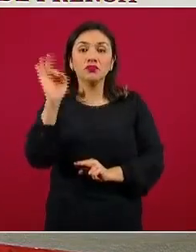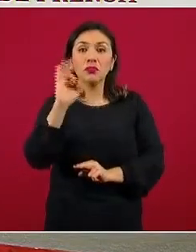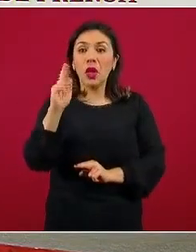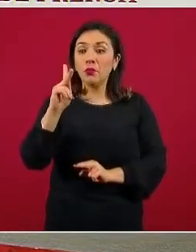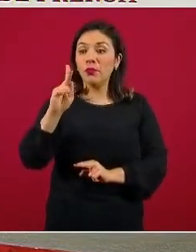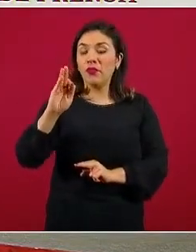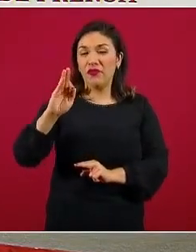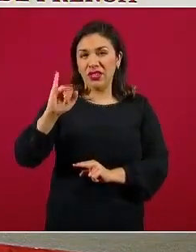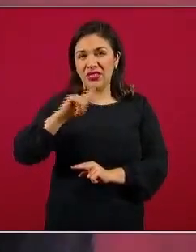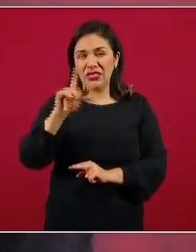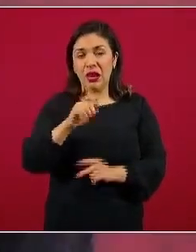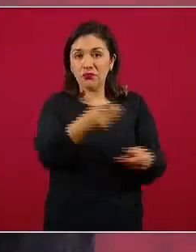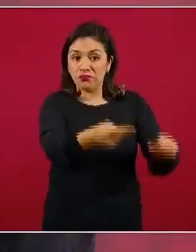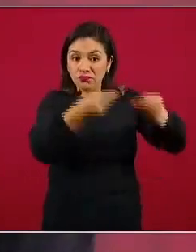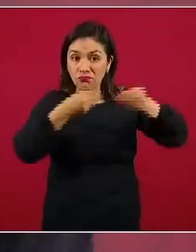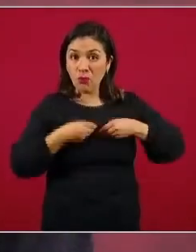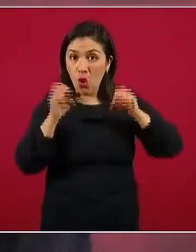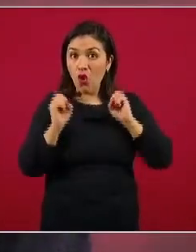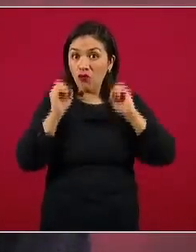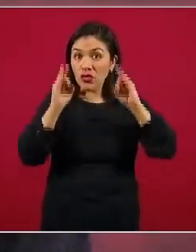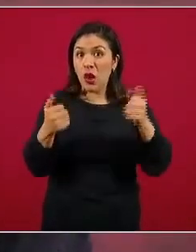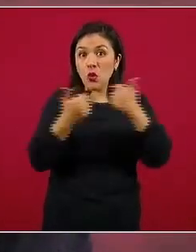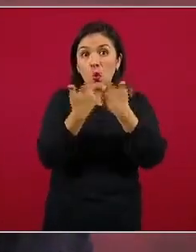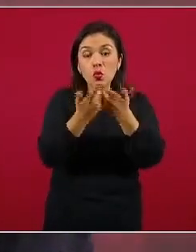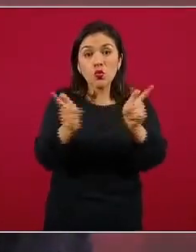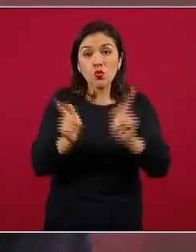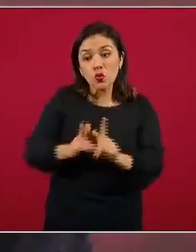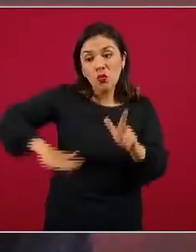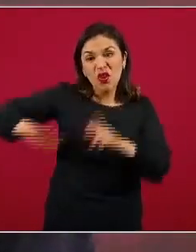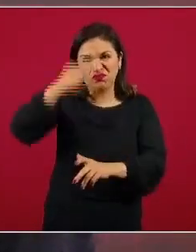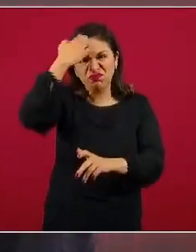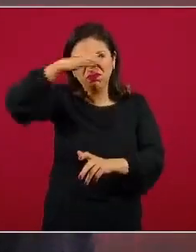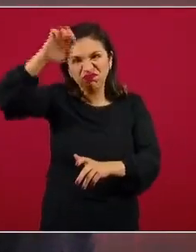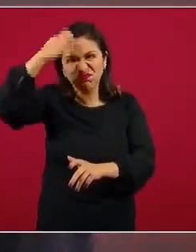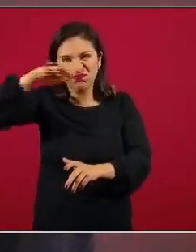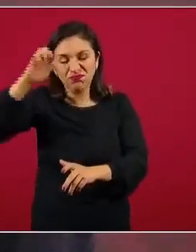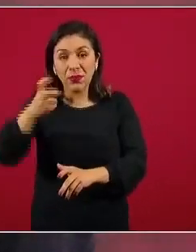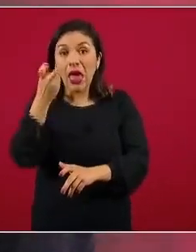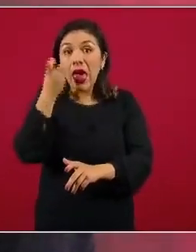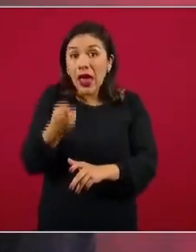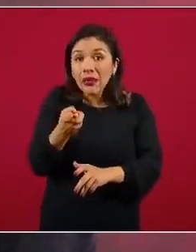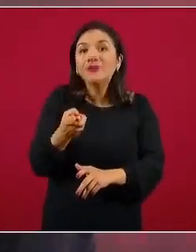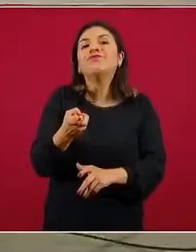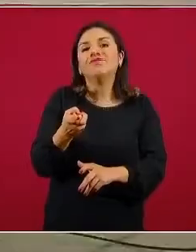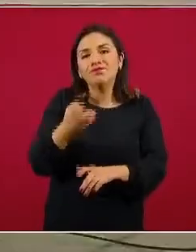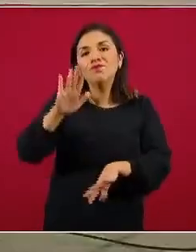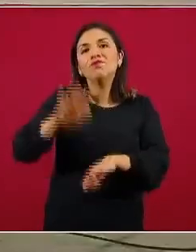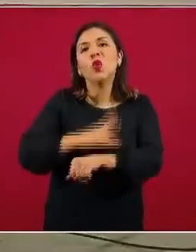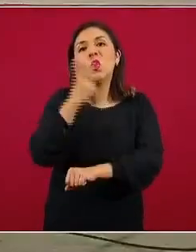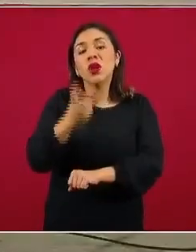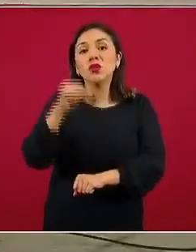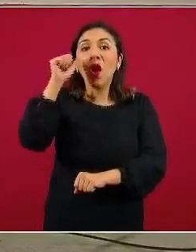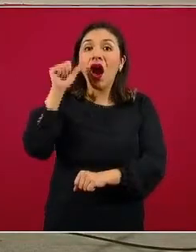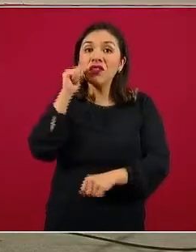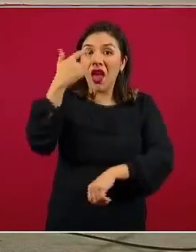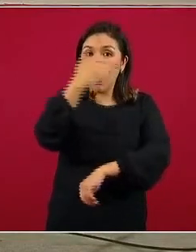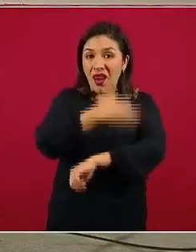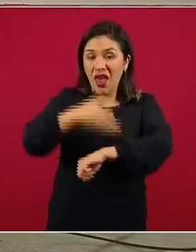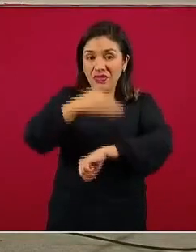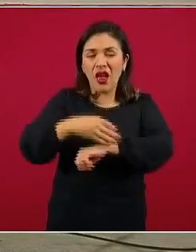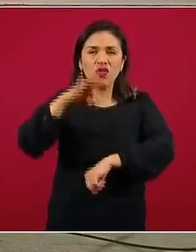Pfizer lo entregó de manera oficial por parte de este grupo de especialistas, y esa es la razón por la que tanto el día de ayer en la tarde el doctor